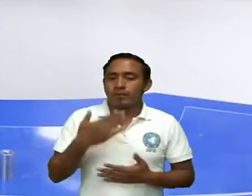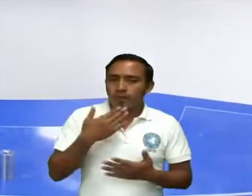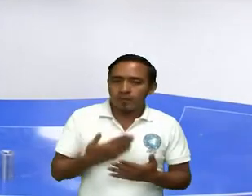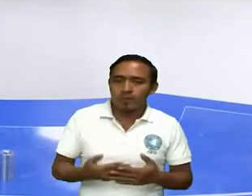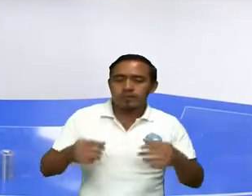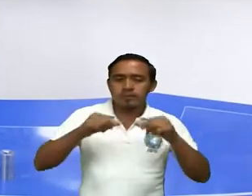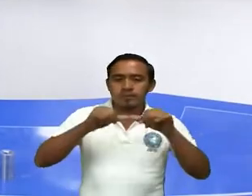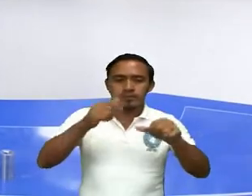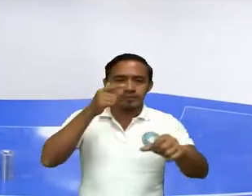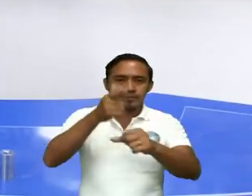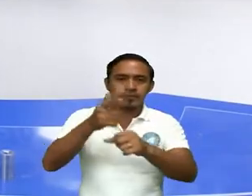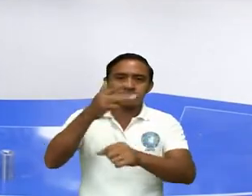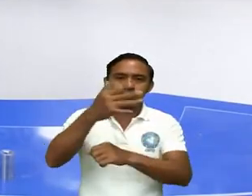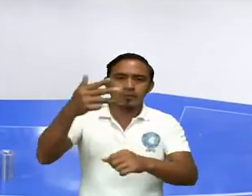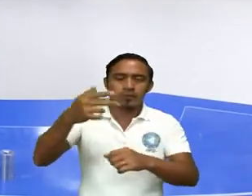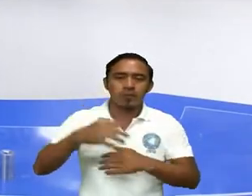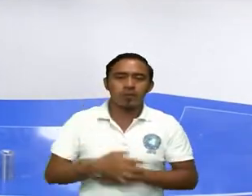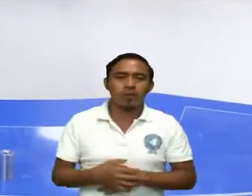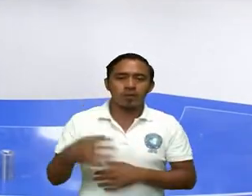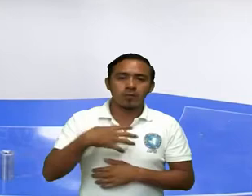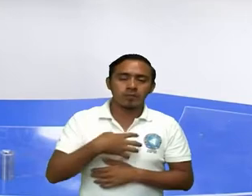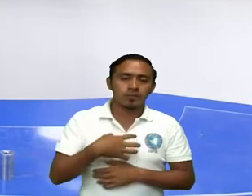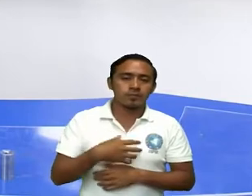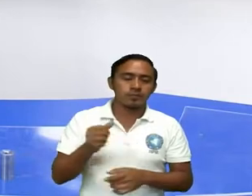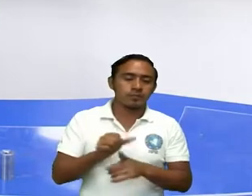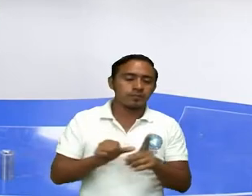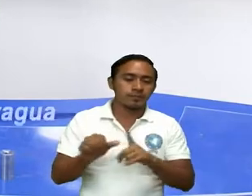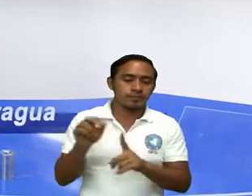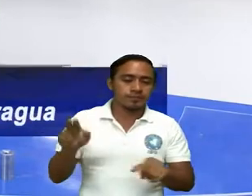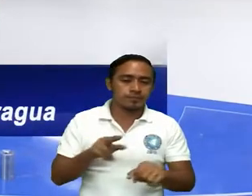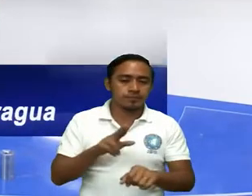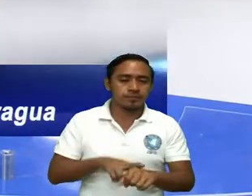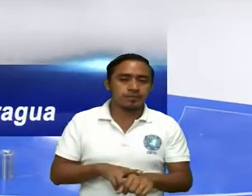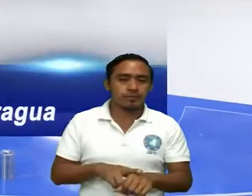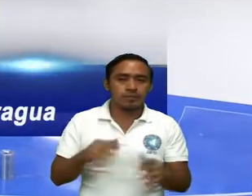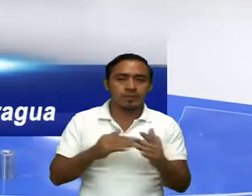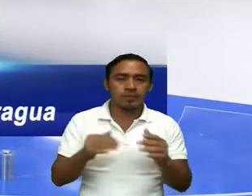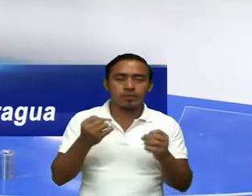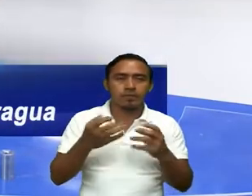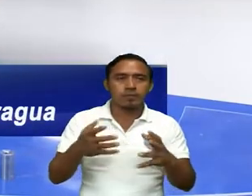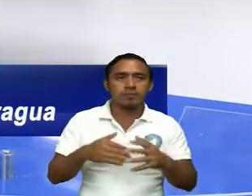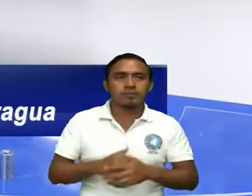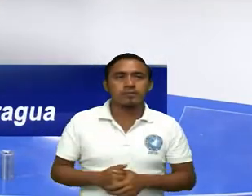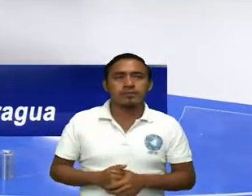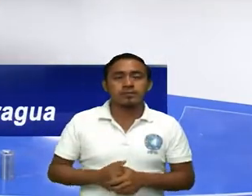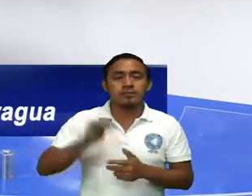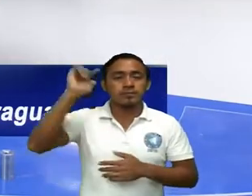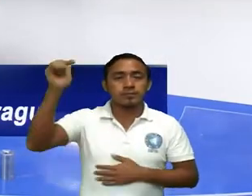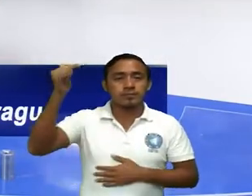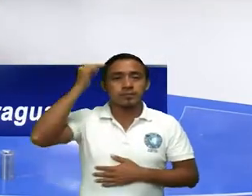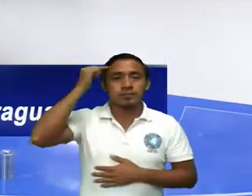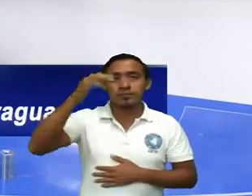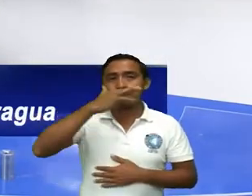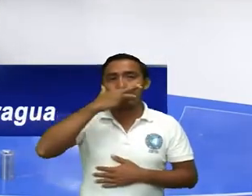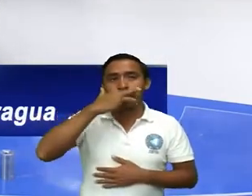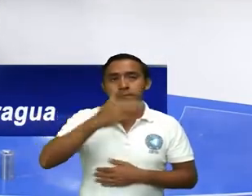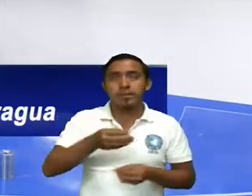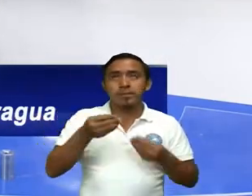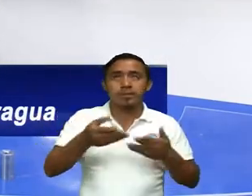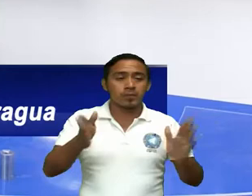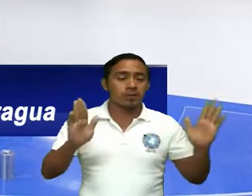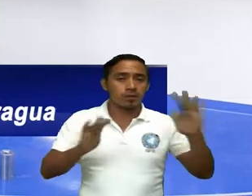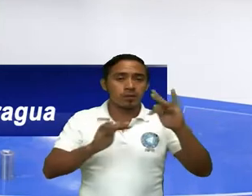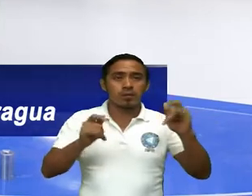Gracias por sintonizar Canal 98, tu canal parlamentario. Seguimos con más informaciones. Gobierno sandinista entrega títulos